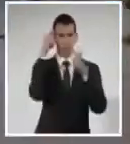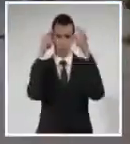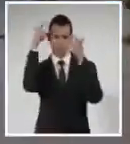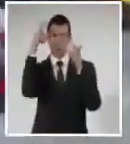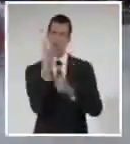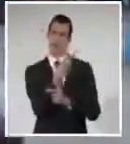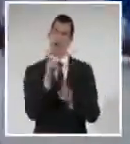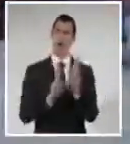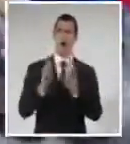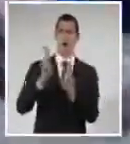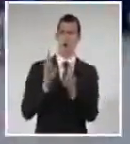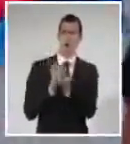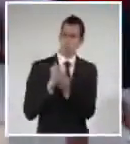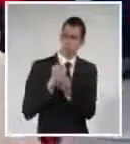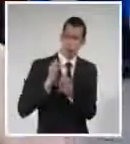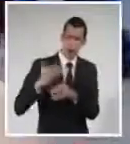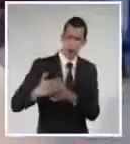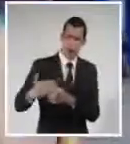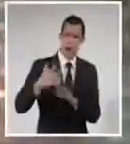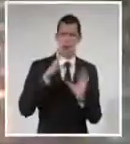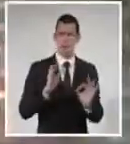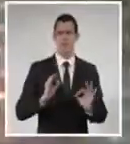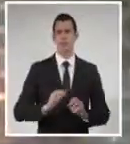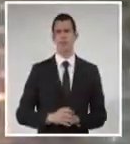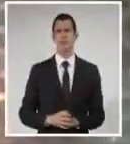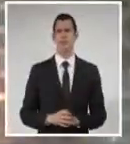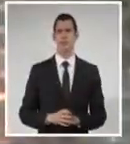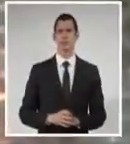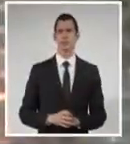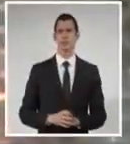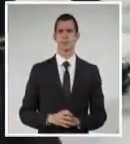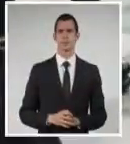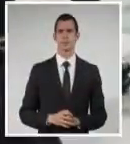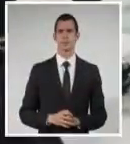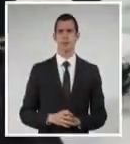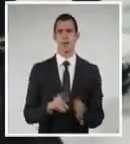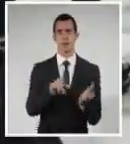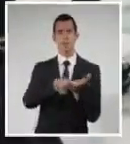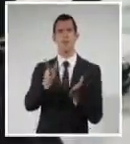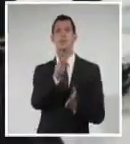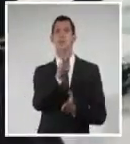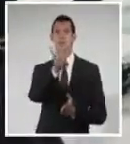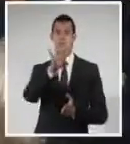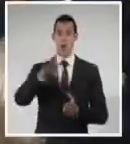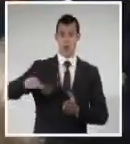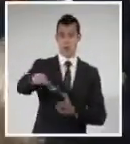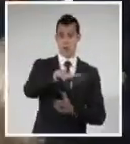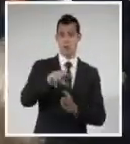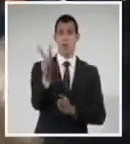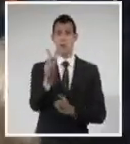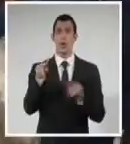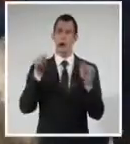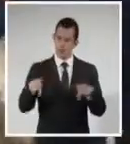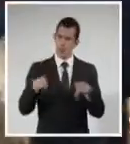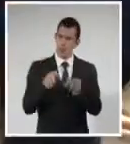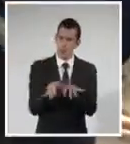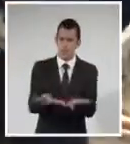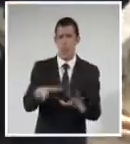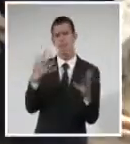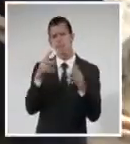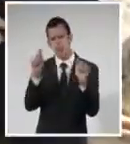de los 24 estados del país volvieron a sentir el calor humano, el apoyo oportuno, frutos de la solidaridad que nos